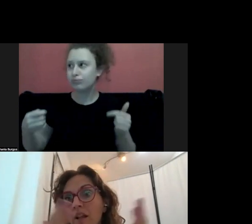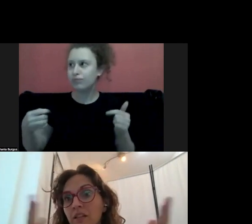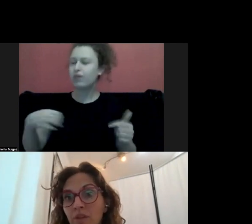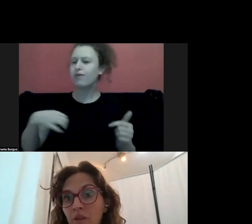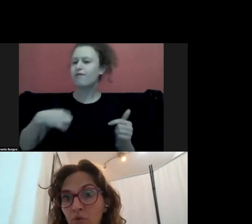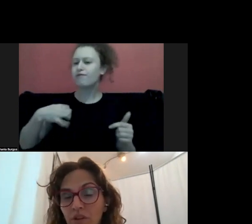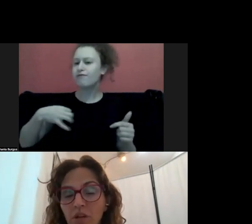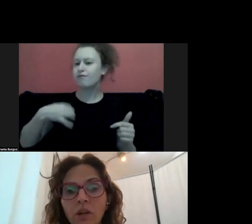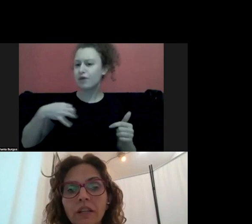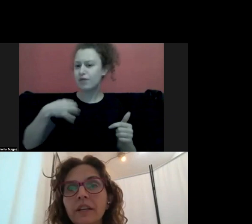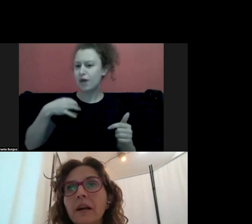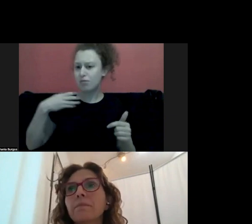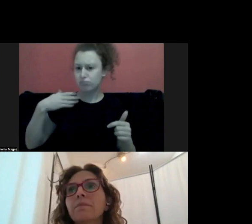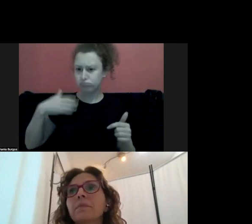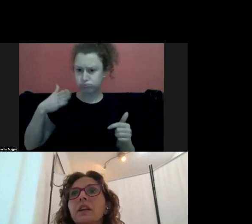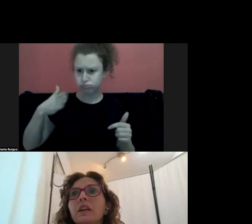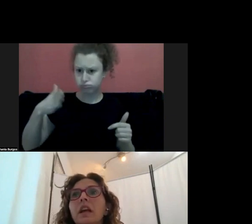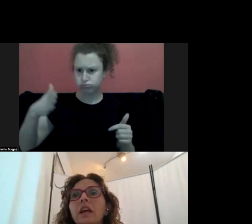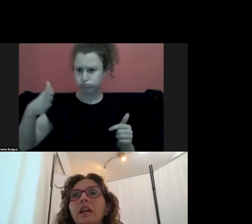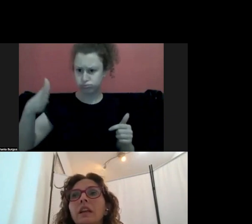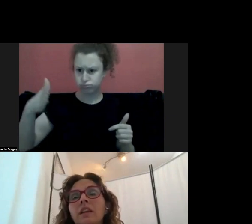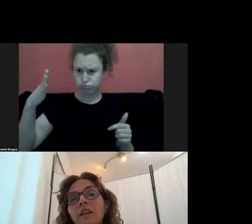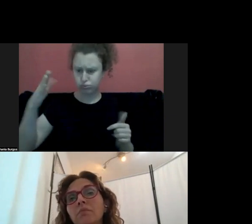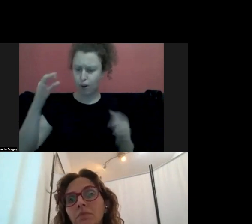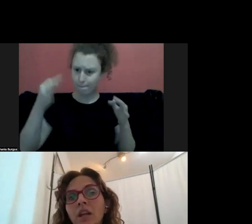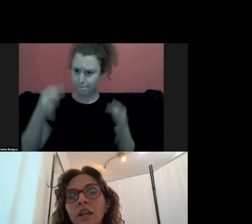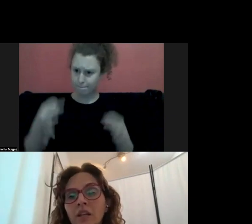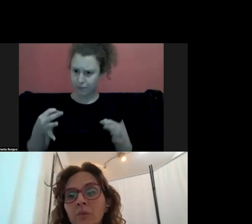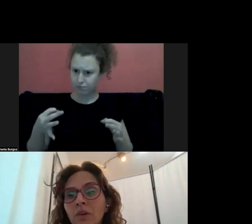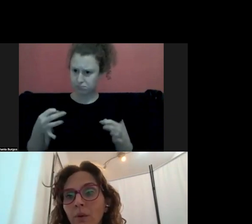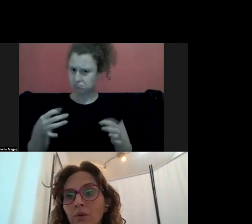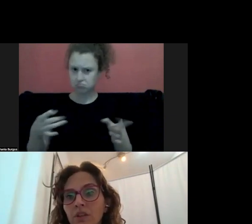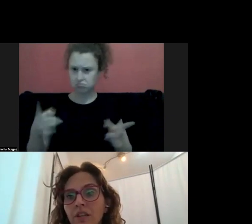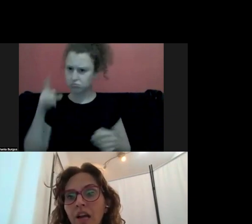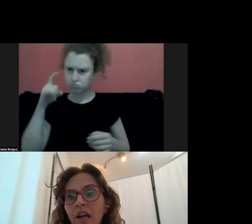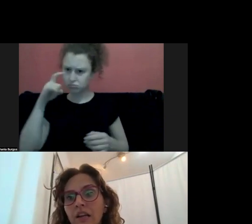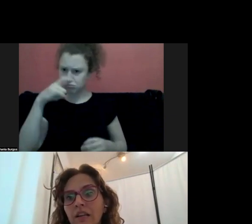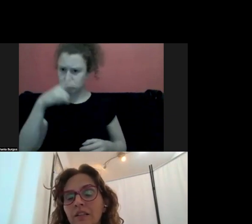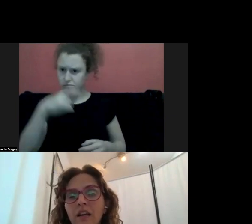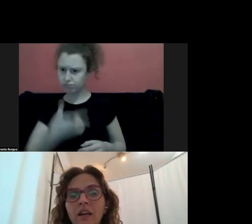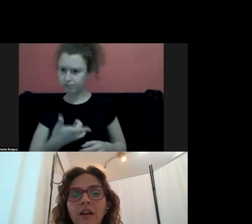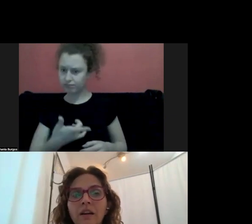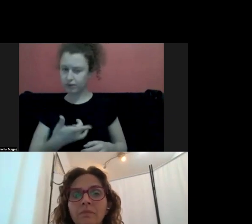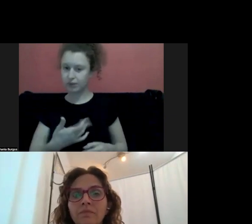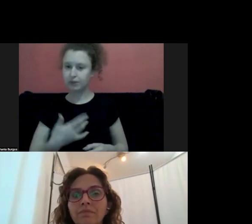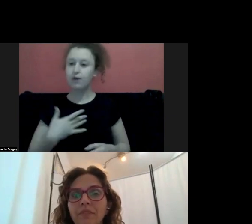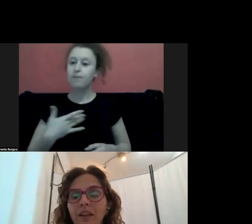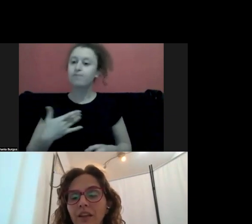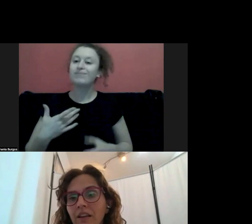allá de las que podemos tener cualquiera. Y quería explicaros esta